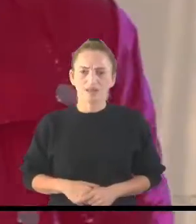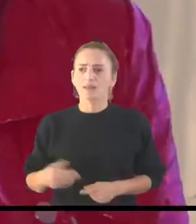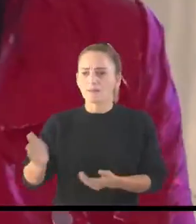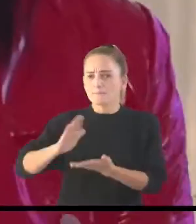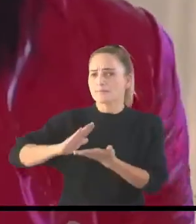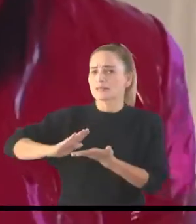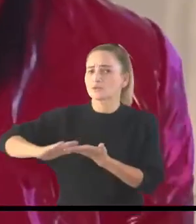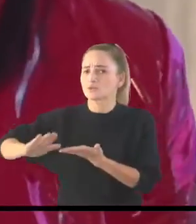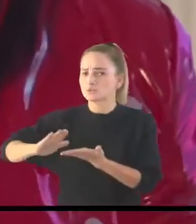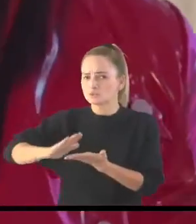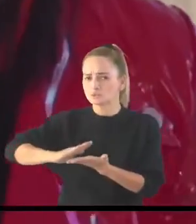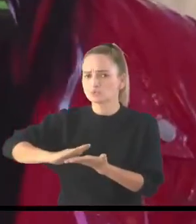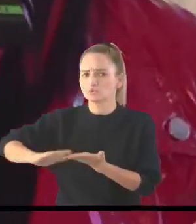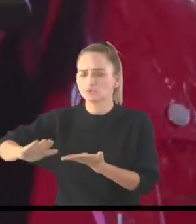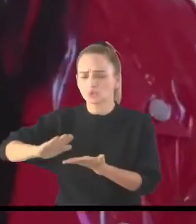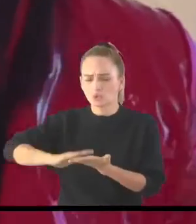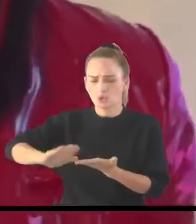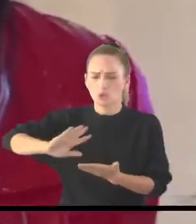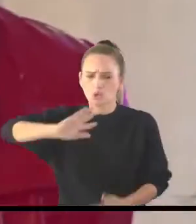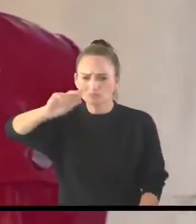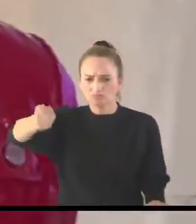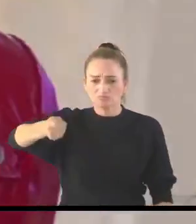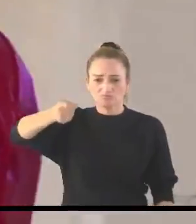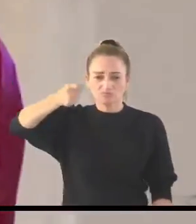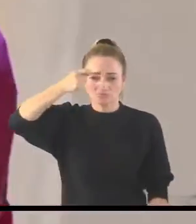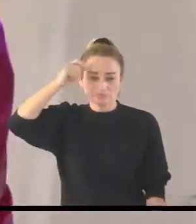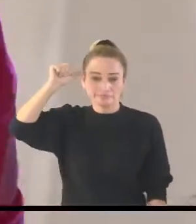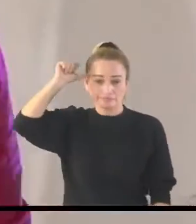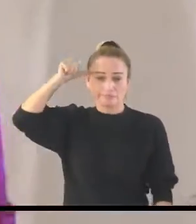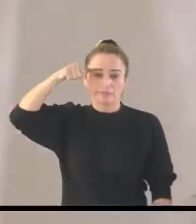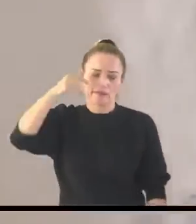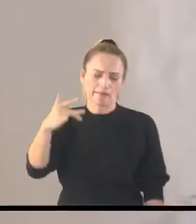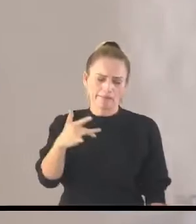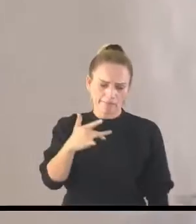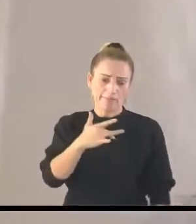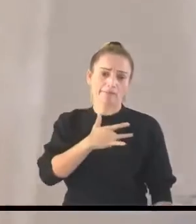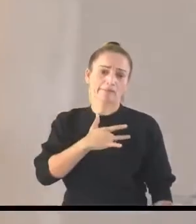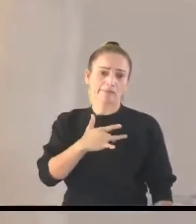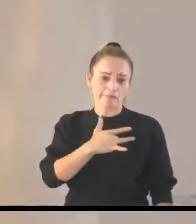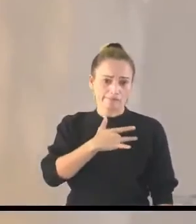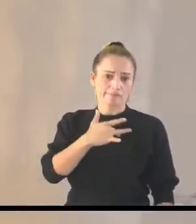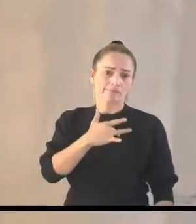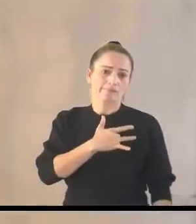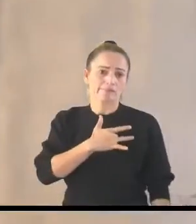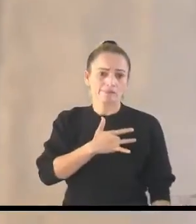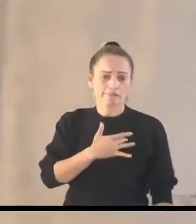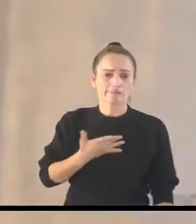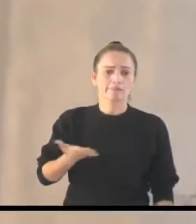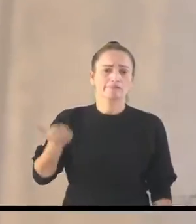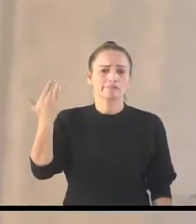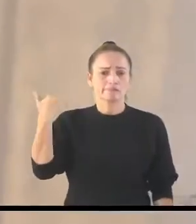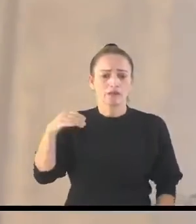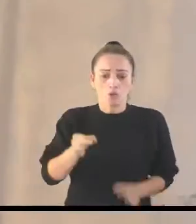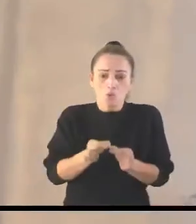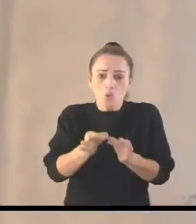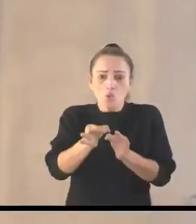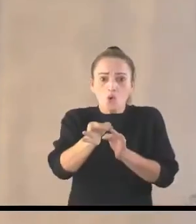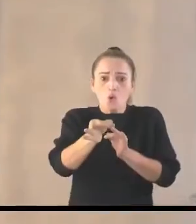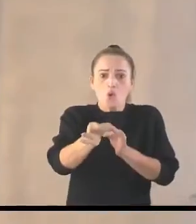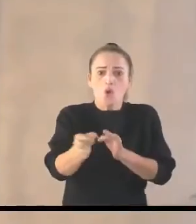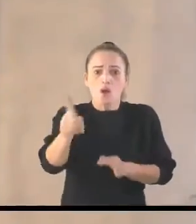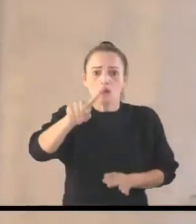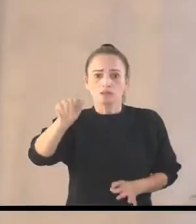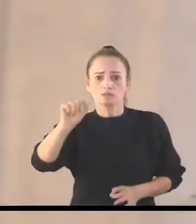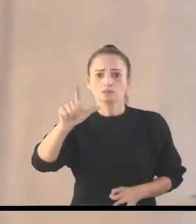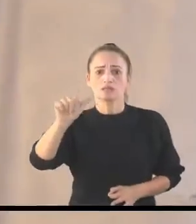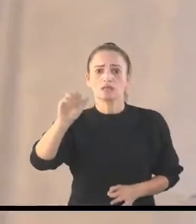perdón, pero nunca se olvida la pena. En el Salado y también en